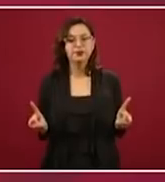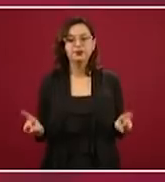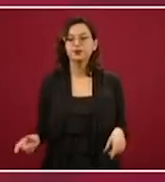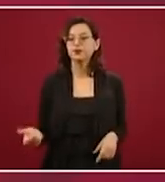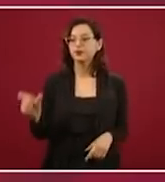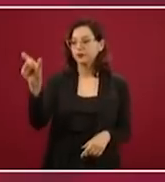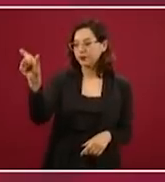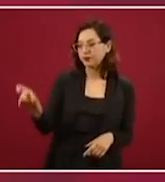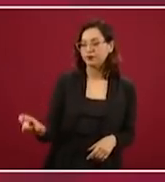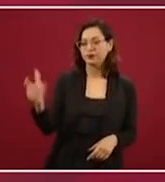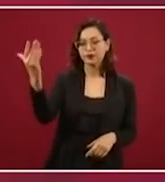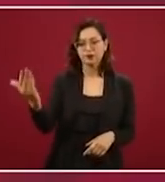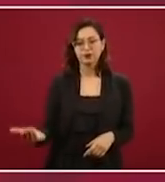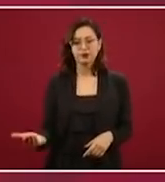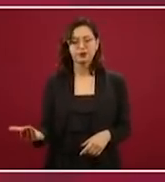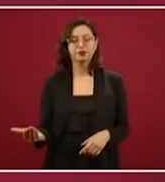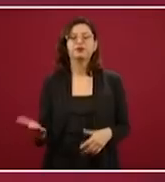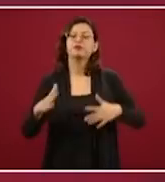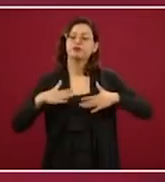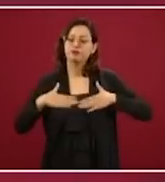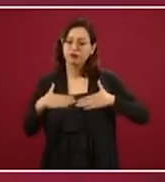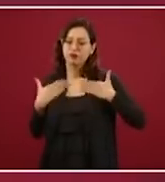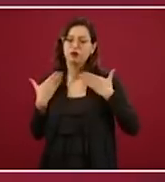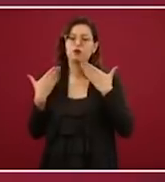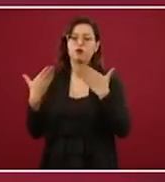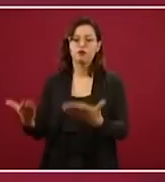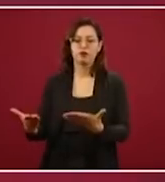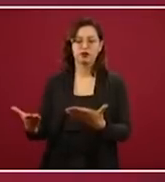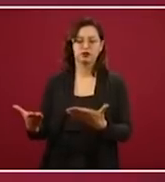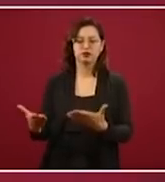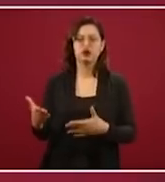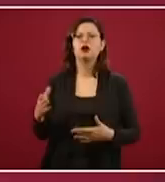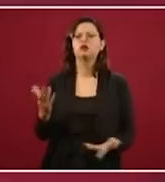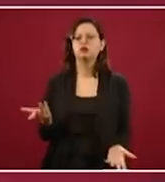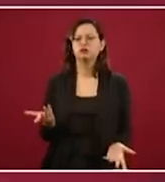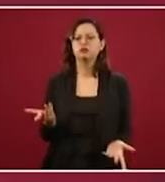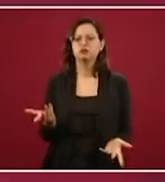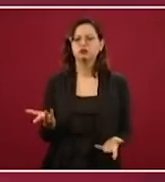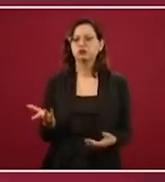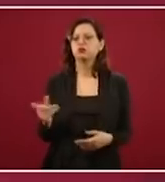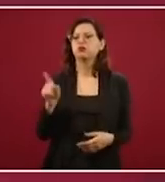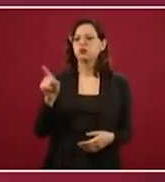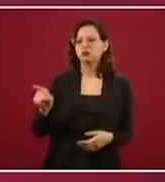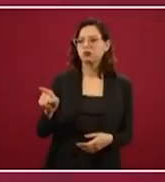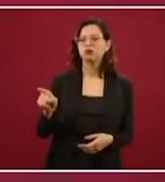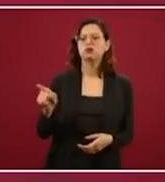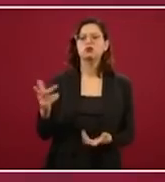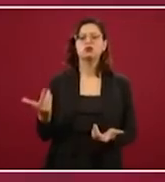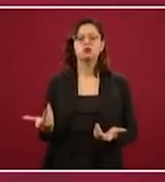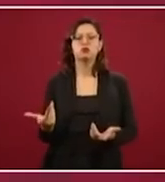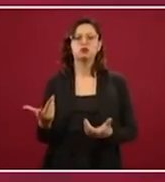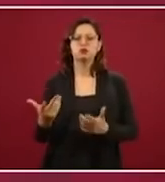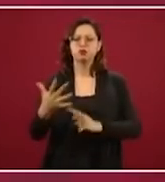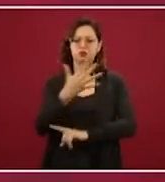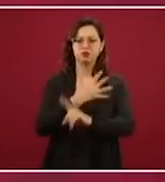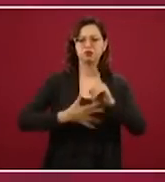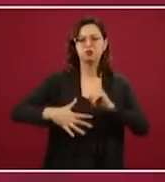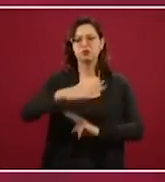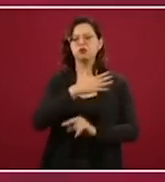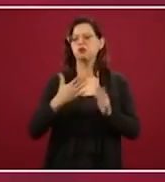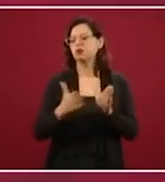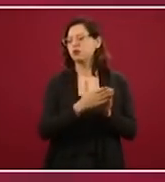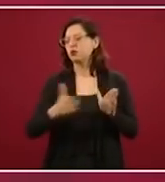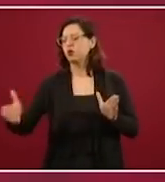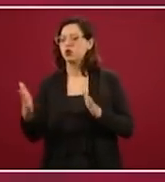se dé la confianza de que ya estamos viviendo una etapa